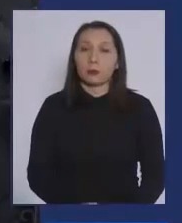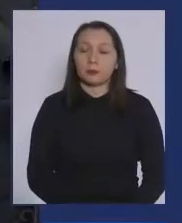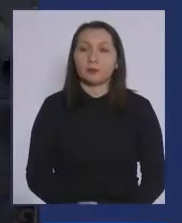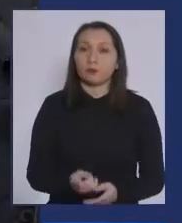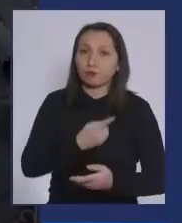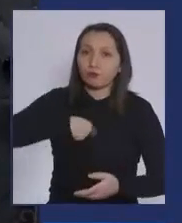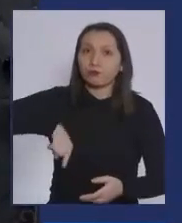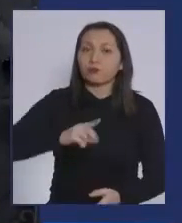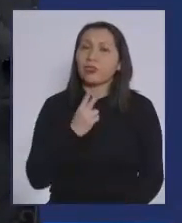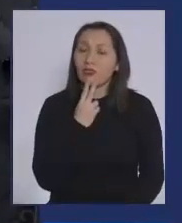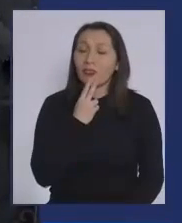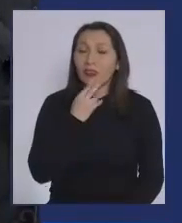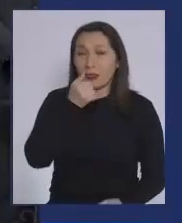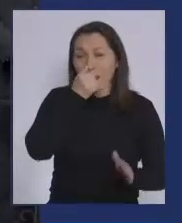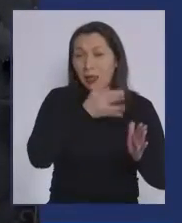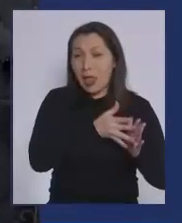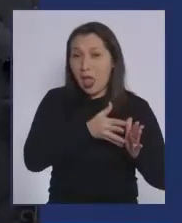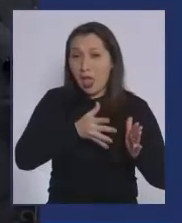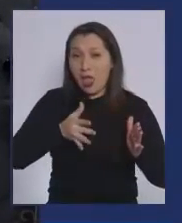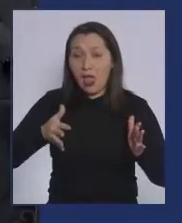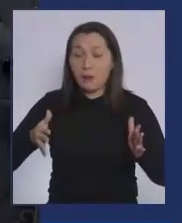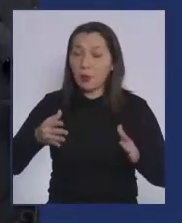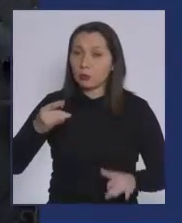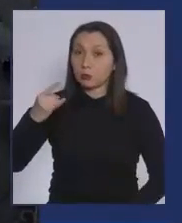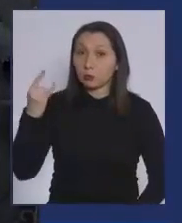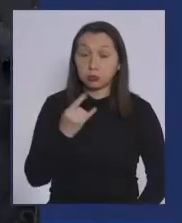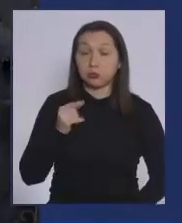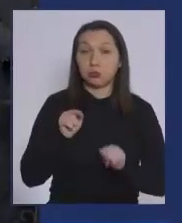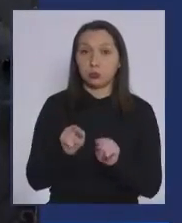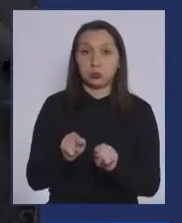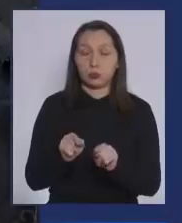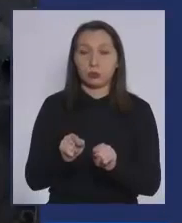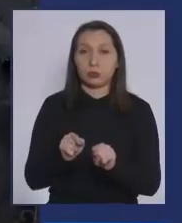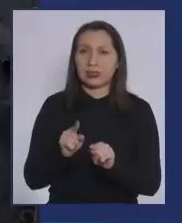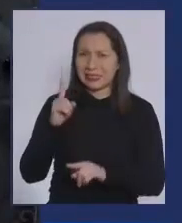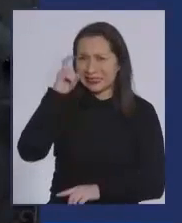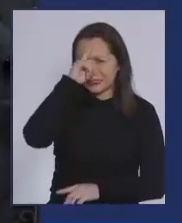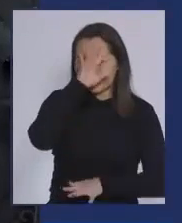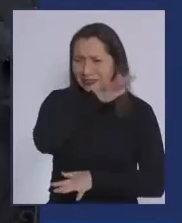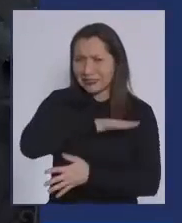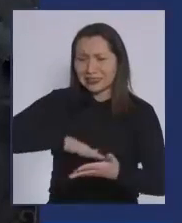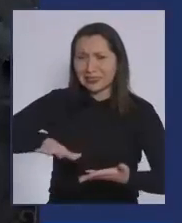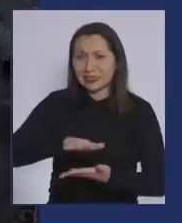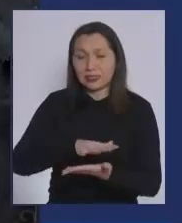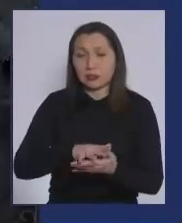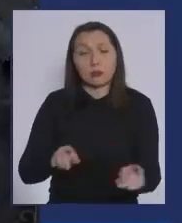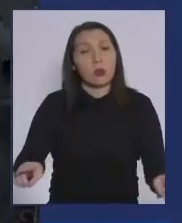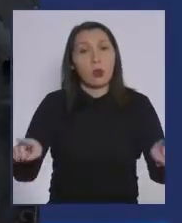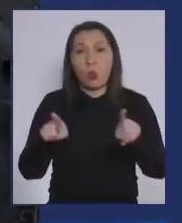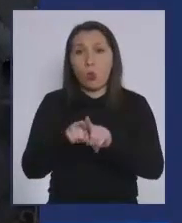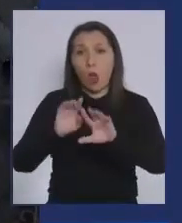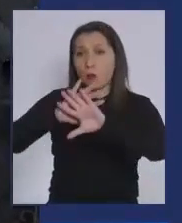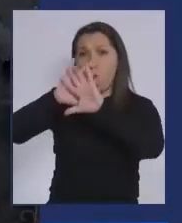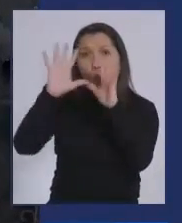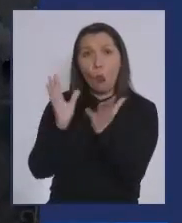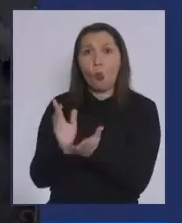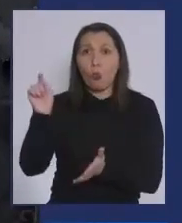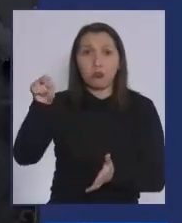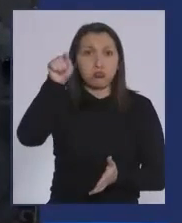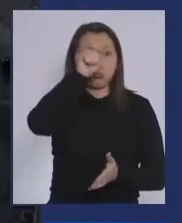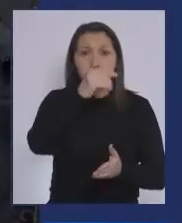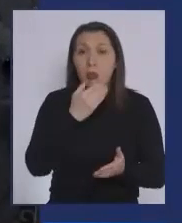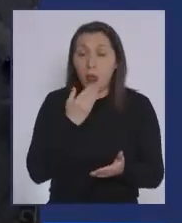estamos viviendo tiempos de emergencia y de adversidad al igual que el mundo entero